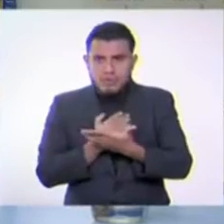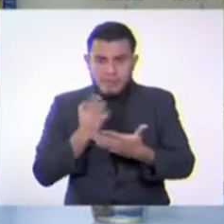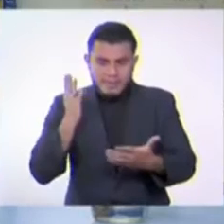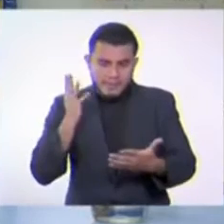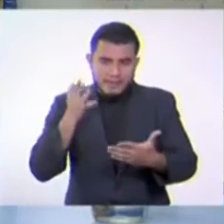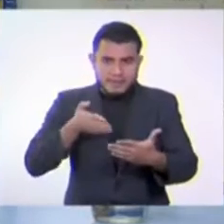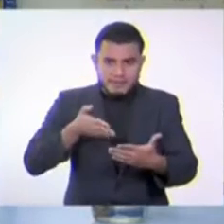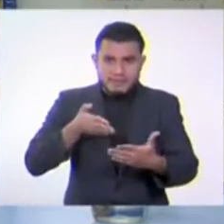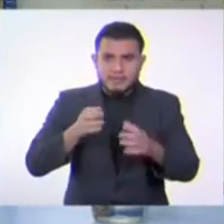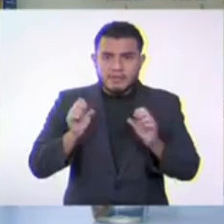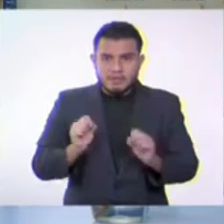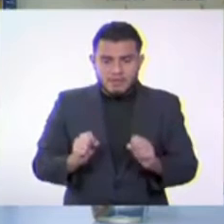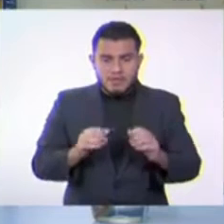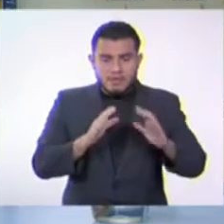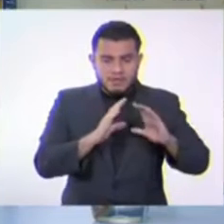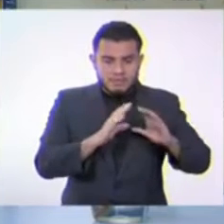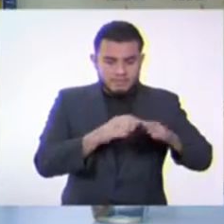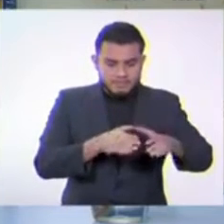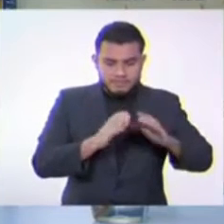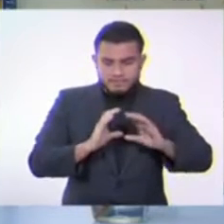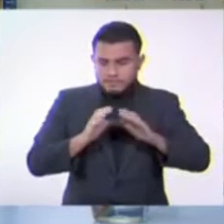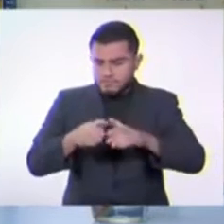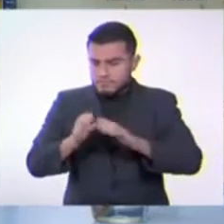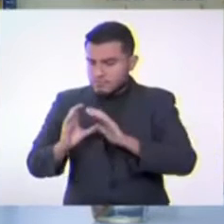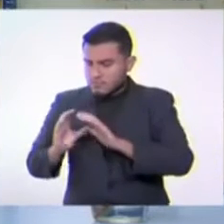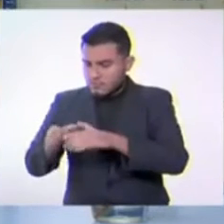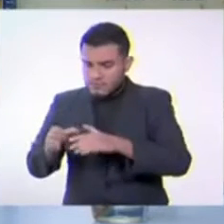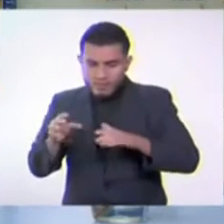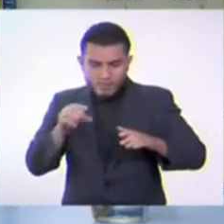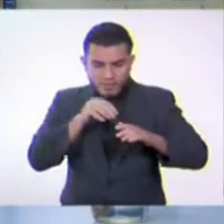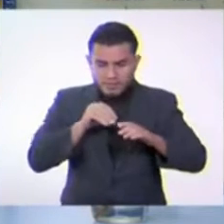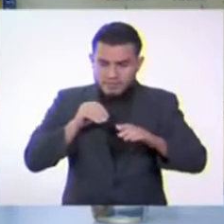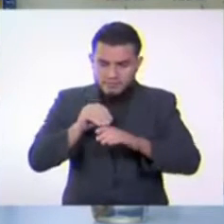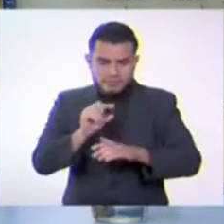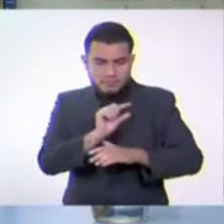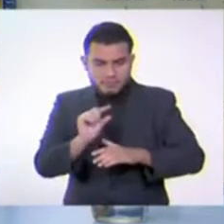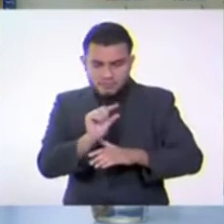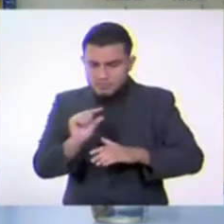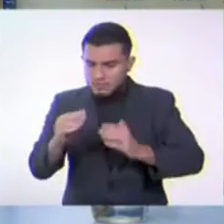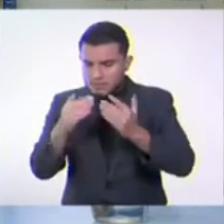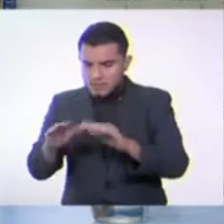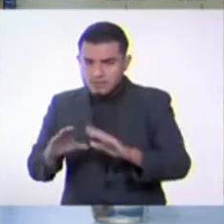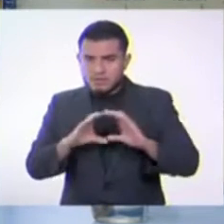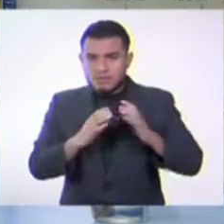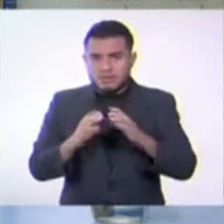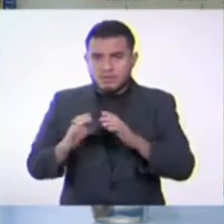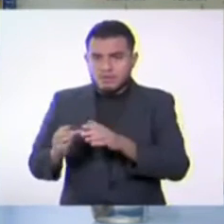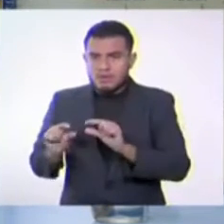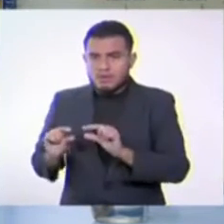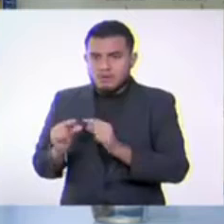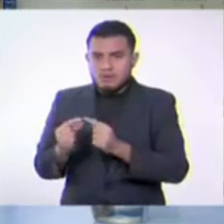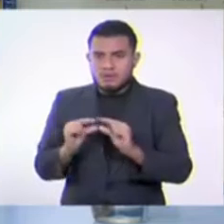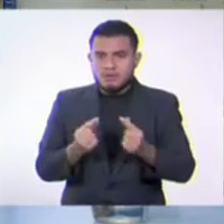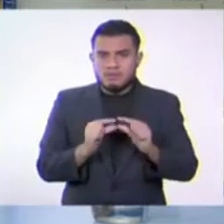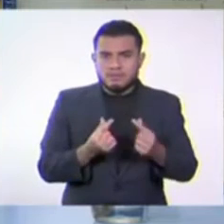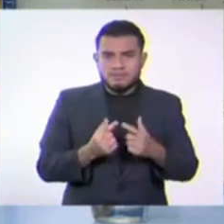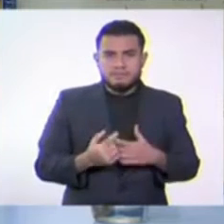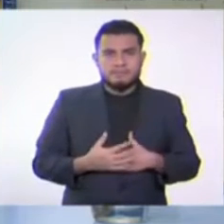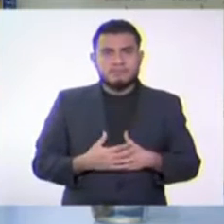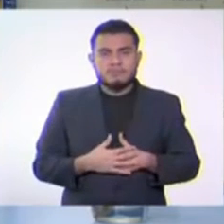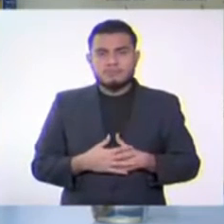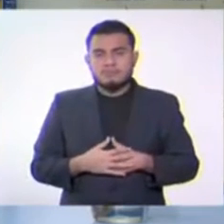de poder clasificar y nombrar a los distintos organismos. También no solo son los